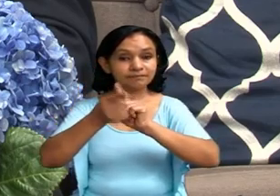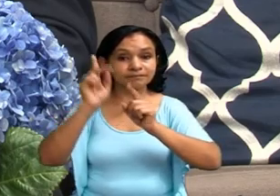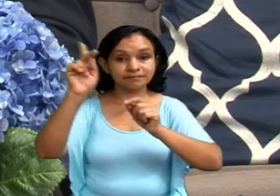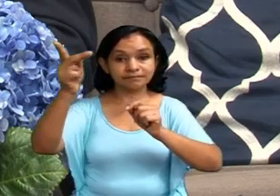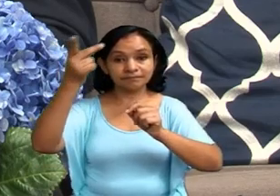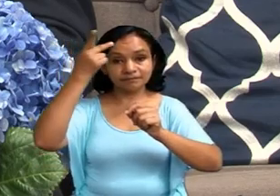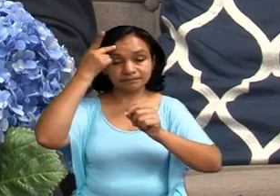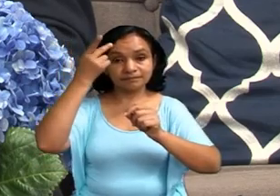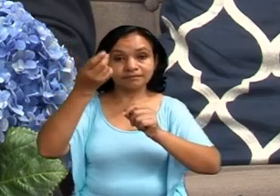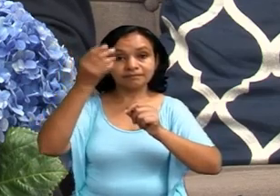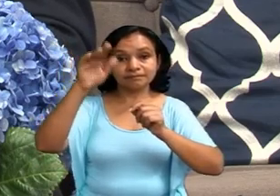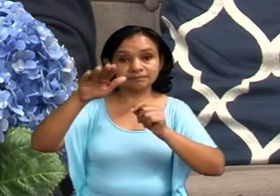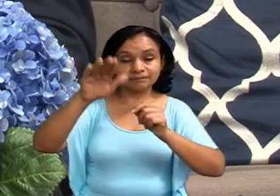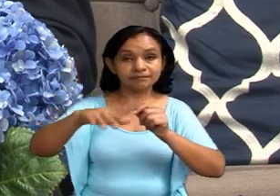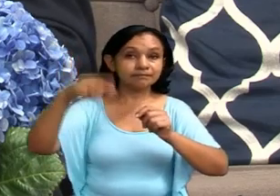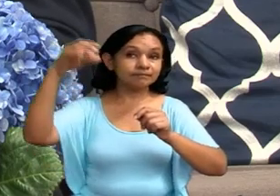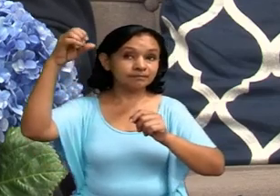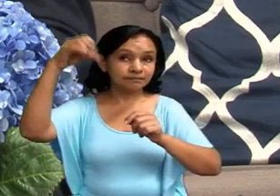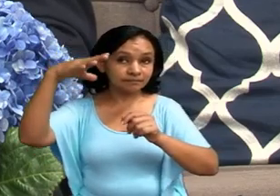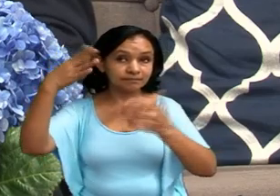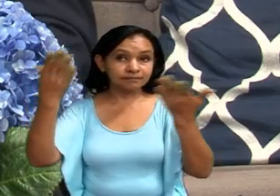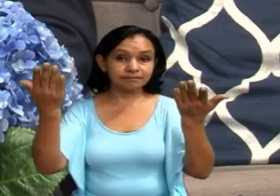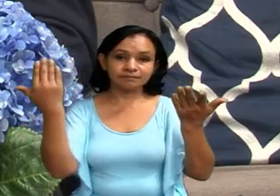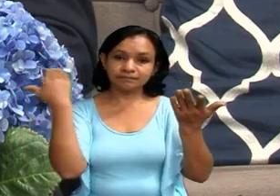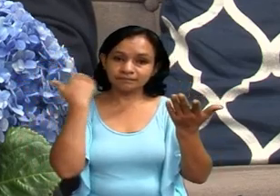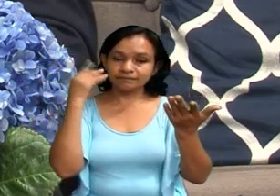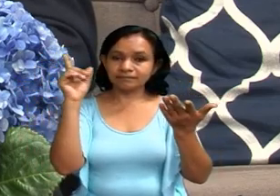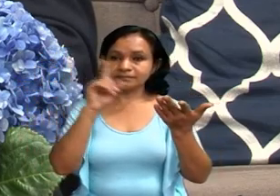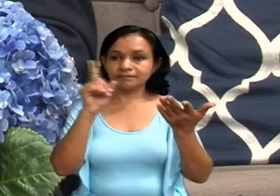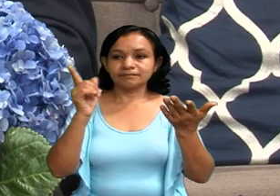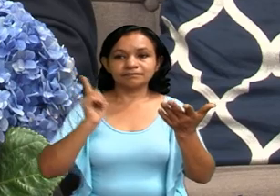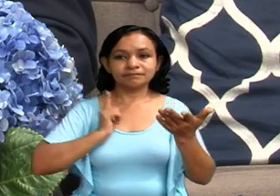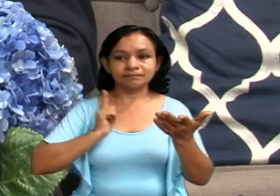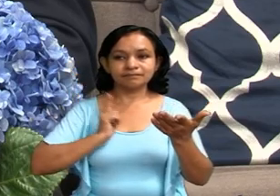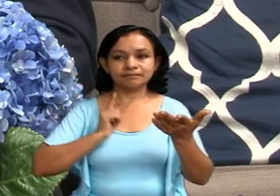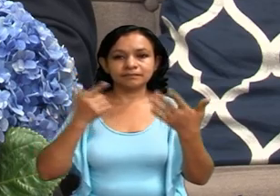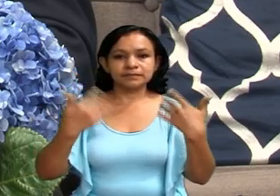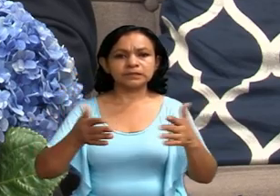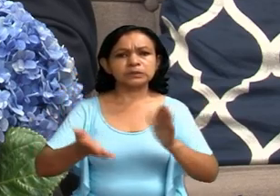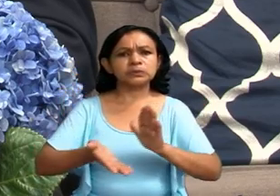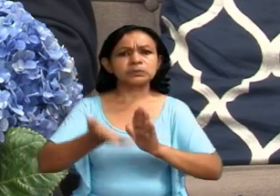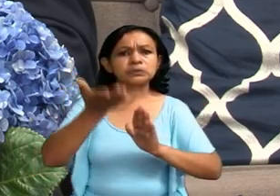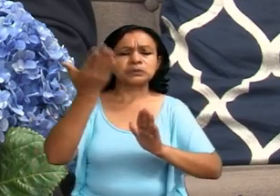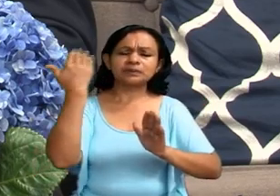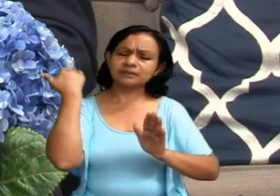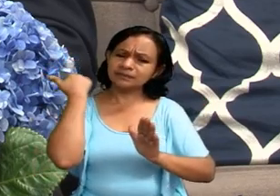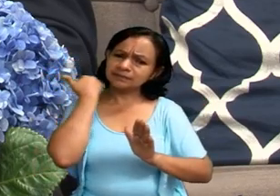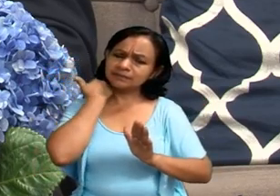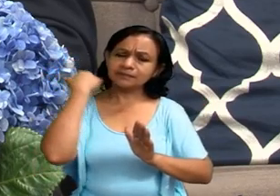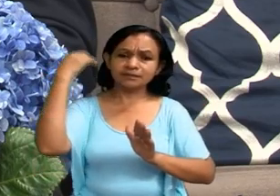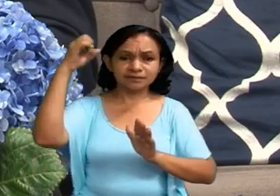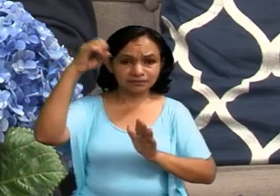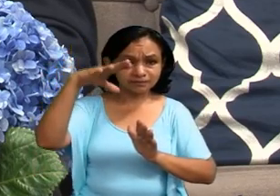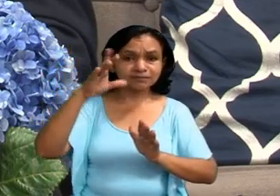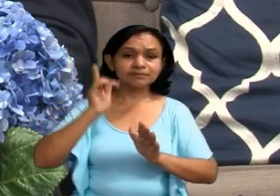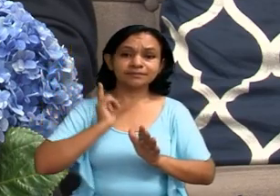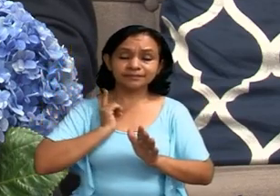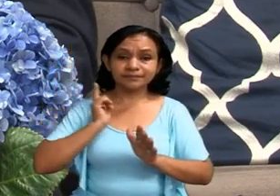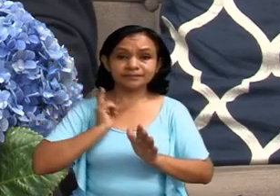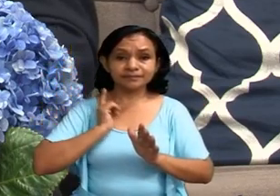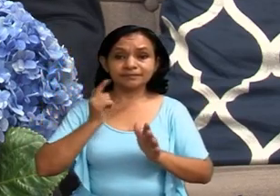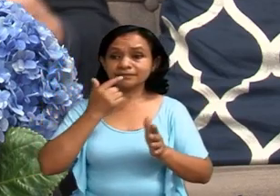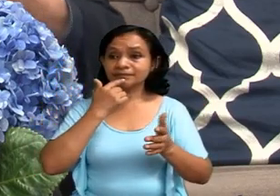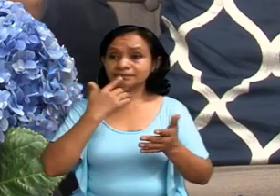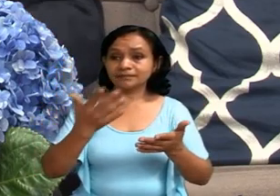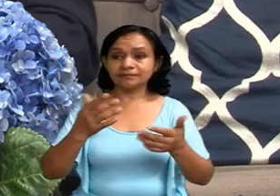de Enatrel alrededor de la eficiencia energética, ¿verdad? Teníamos una tarifa muy alta de consumo, y porque